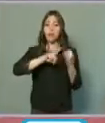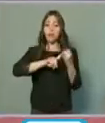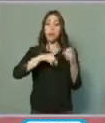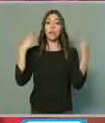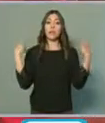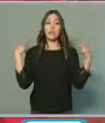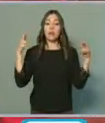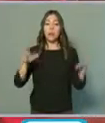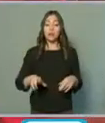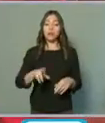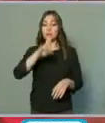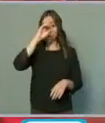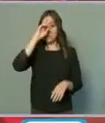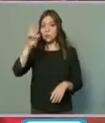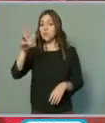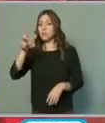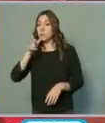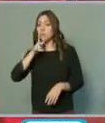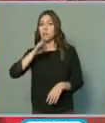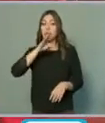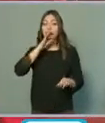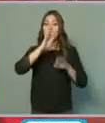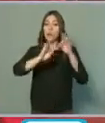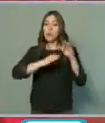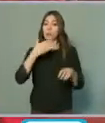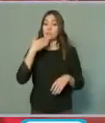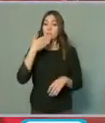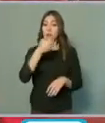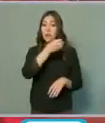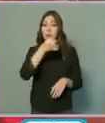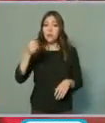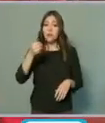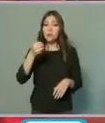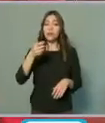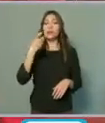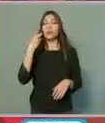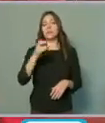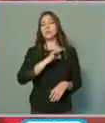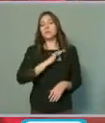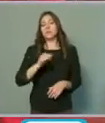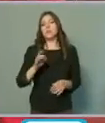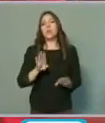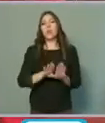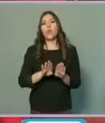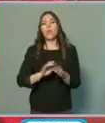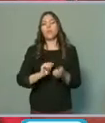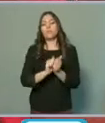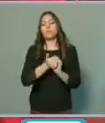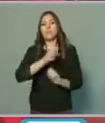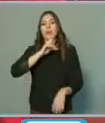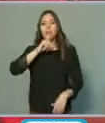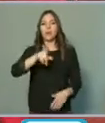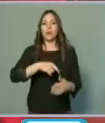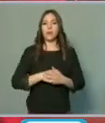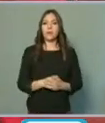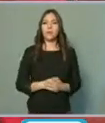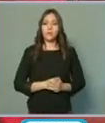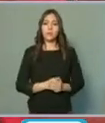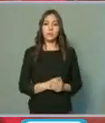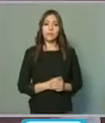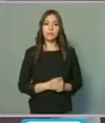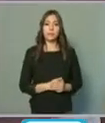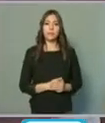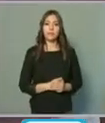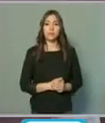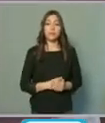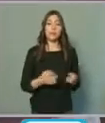cordialidad y sobre todo con trato humano, estamos del otro lado. Creo que es bien importante, sobre todo, también recordarle, creo, por lo que dices a los papás,